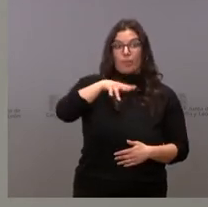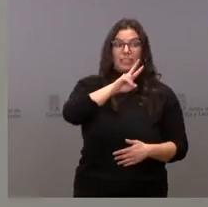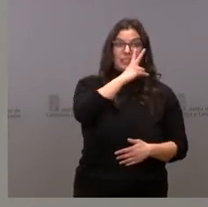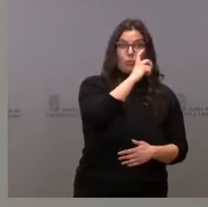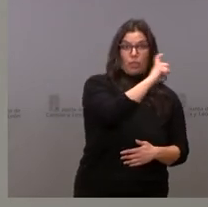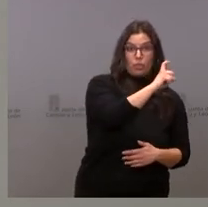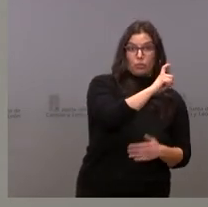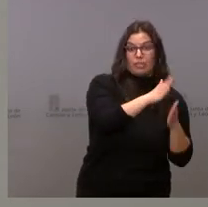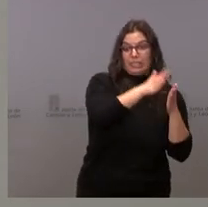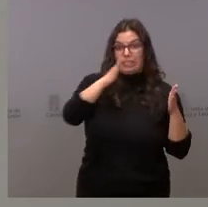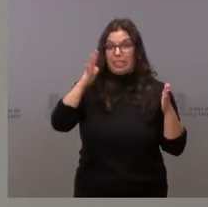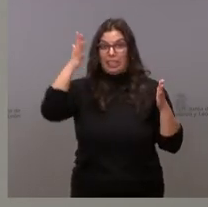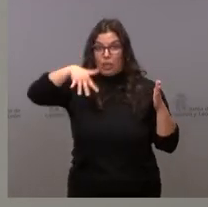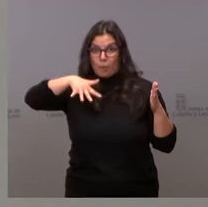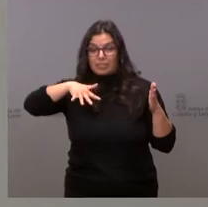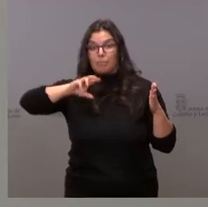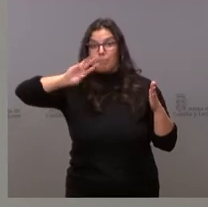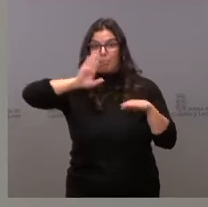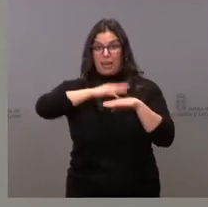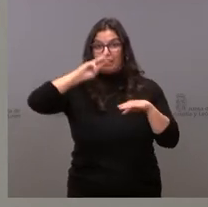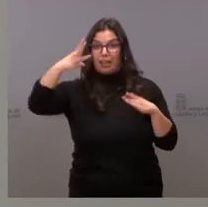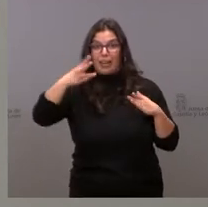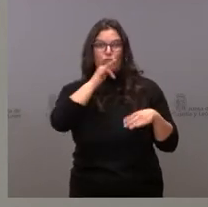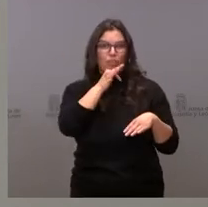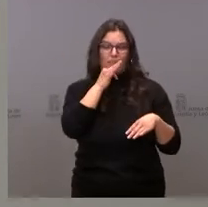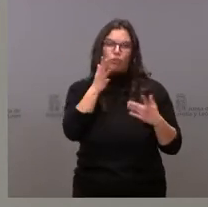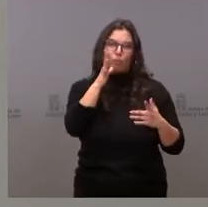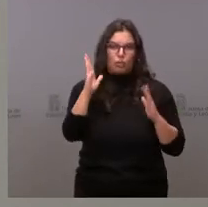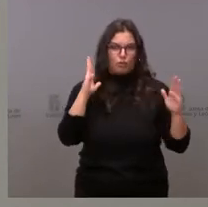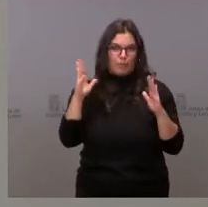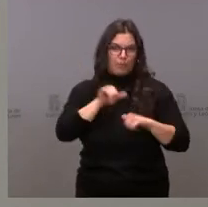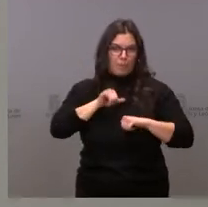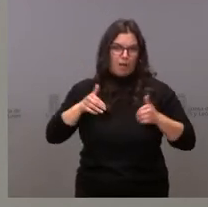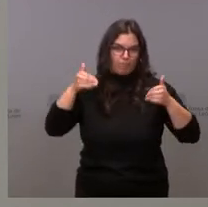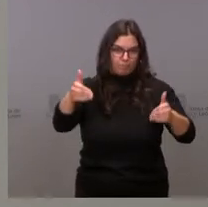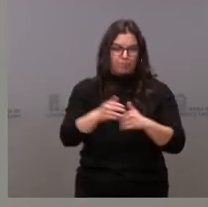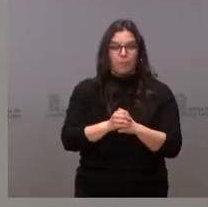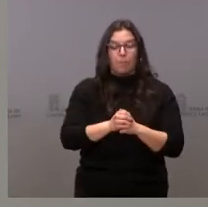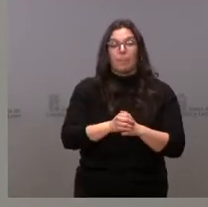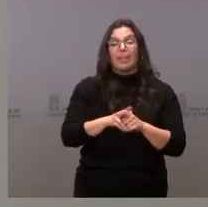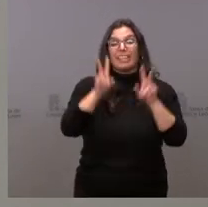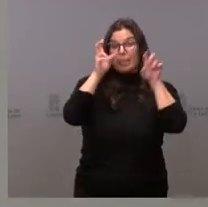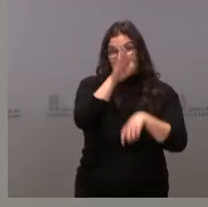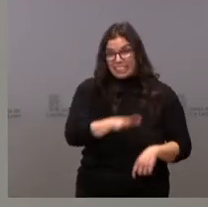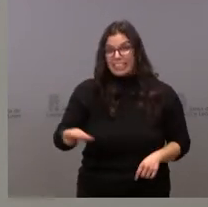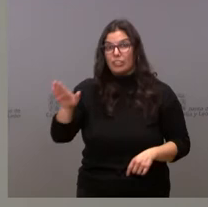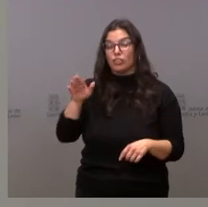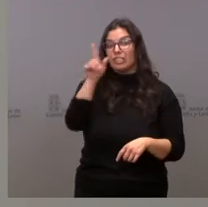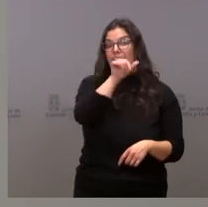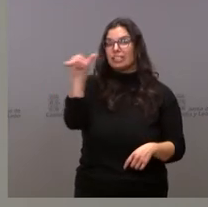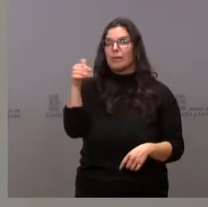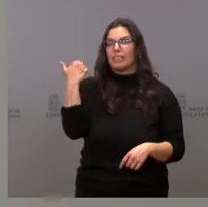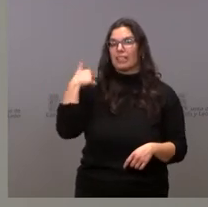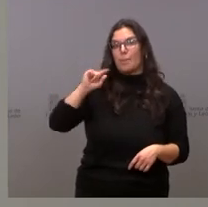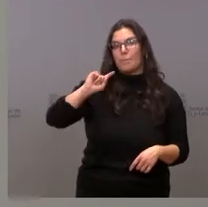de 6 por lo que respecta además a nuestra población pediátrica esta semana hemos terminado con lo que podríamos llamar la